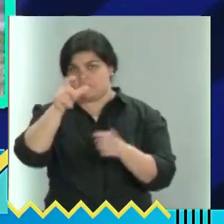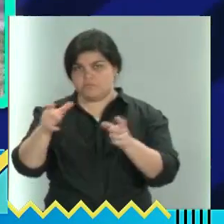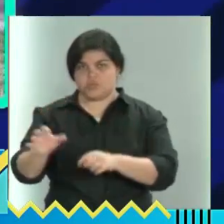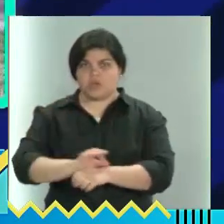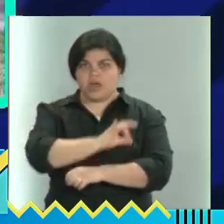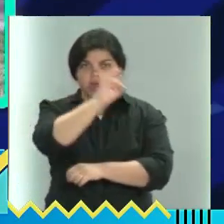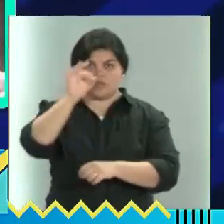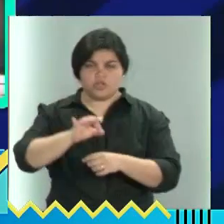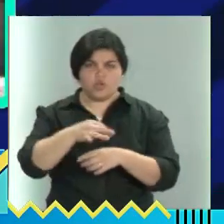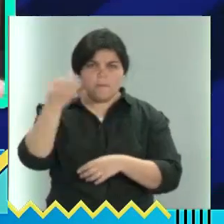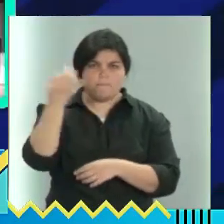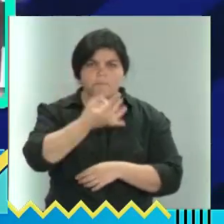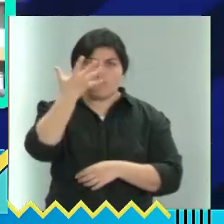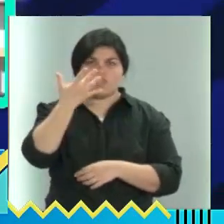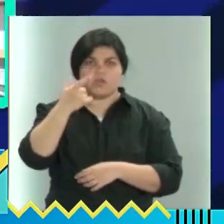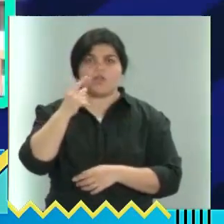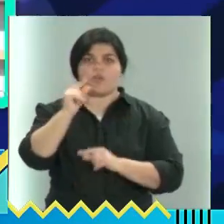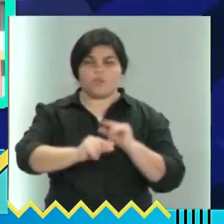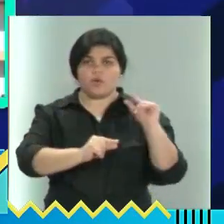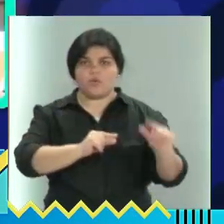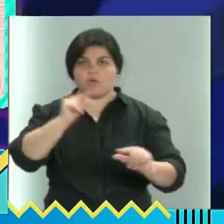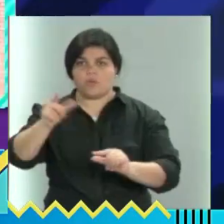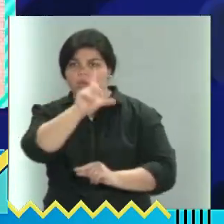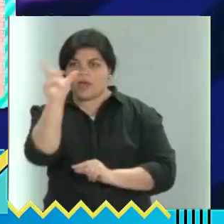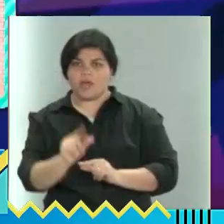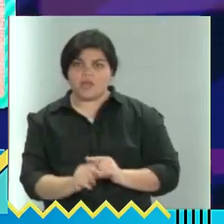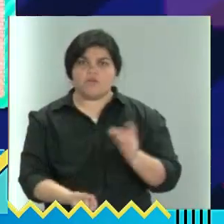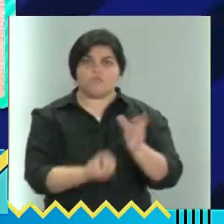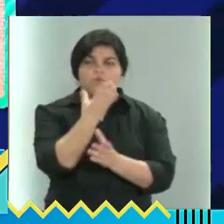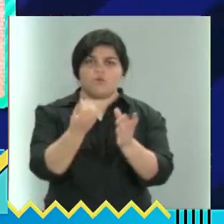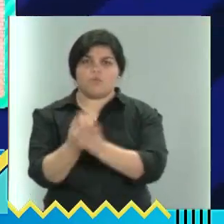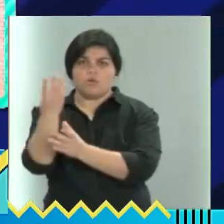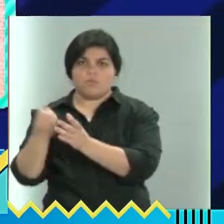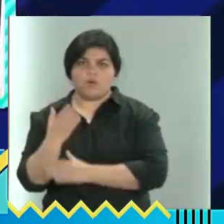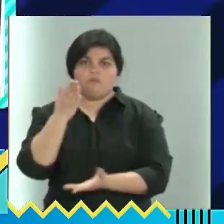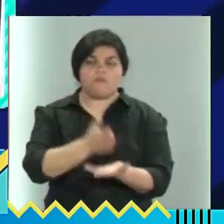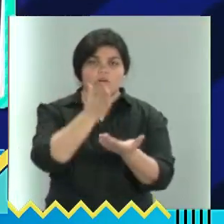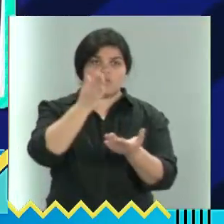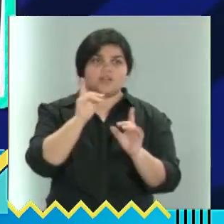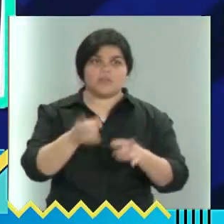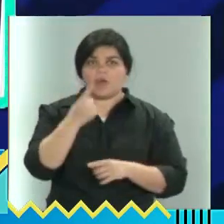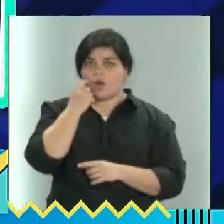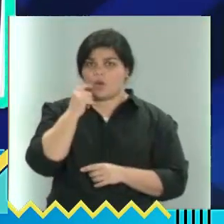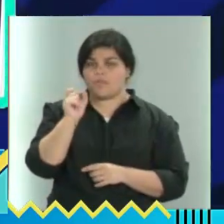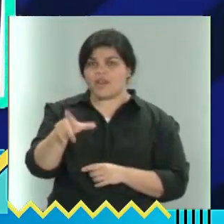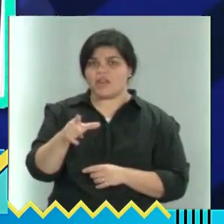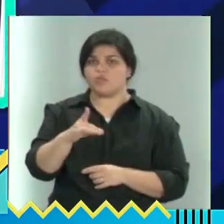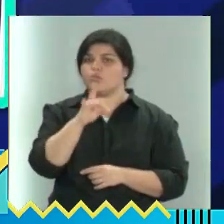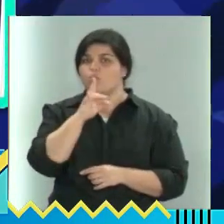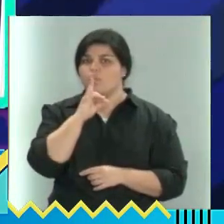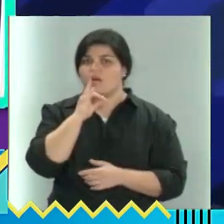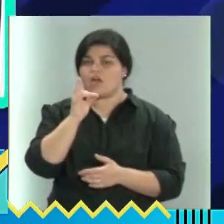que fueron fundando distintas universidades en el país, porque Enrico Tedeschi fue uno de los fundadores de la Universidad de Tucumán también.